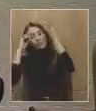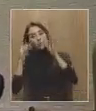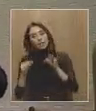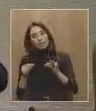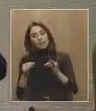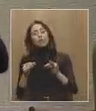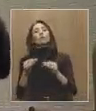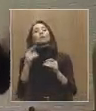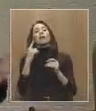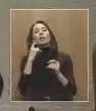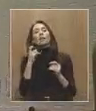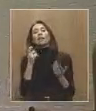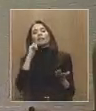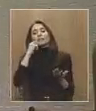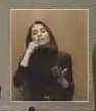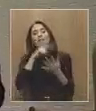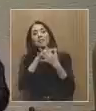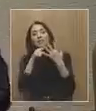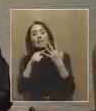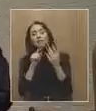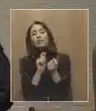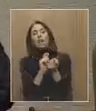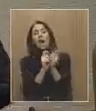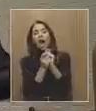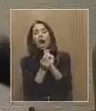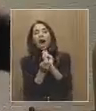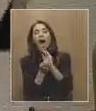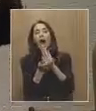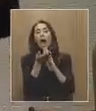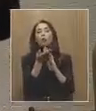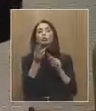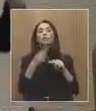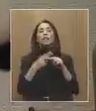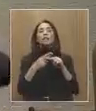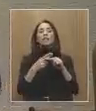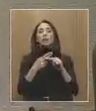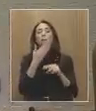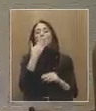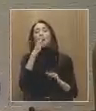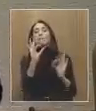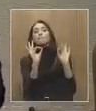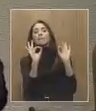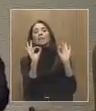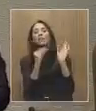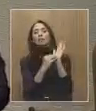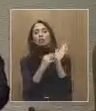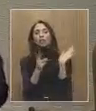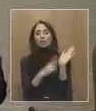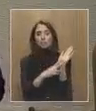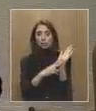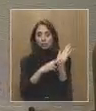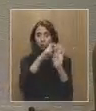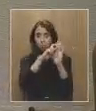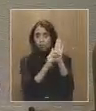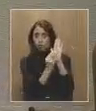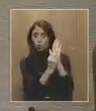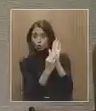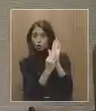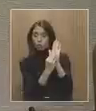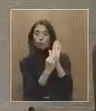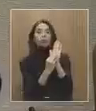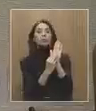medidas misceláneas que constituyen un ajuste llamado perfeccionamiento tributario en el proyecto